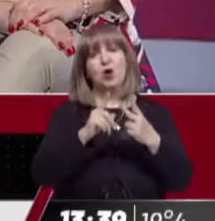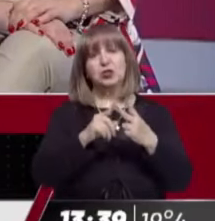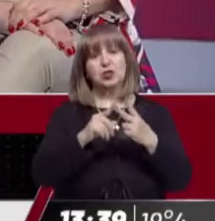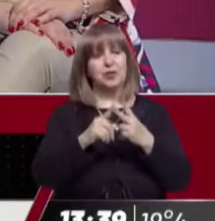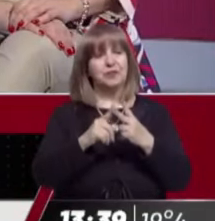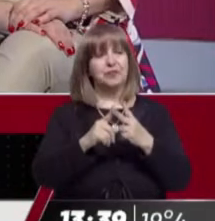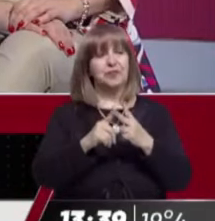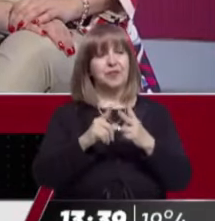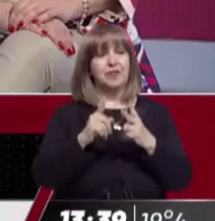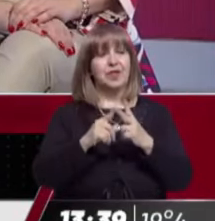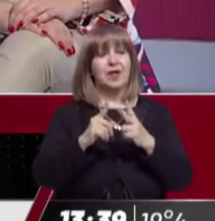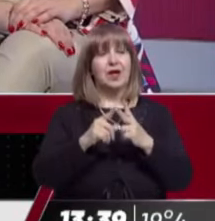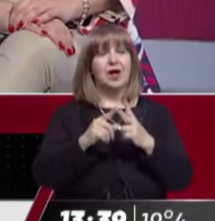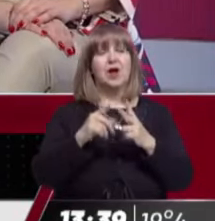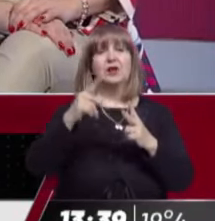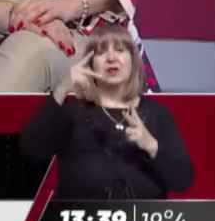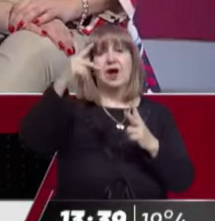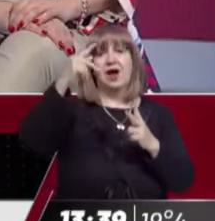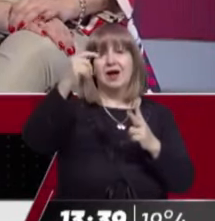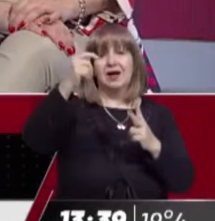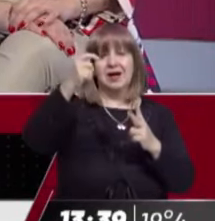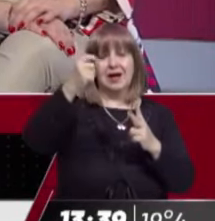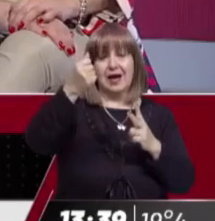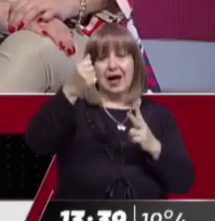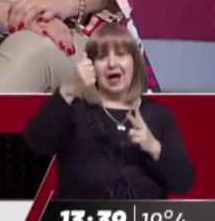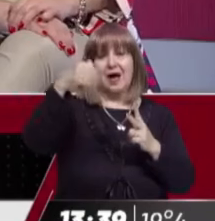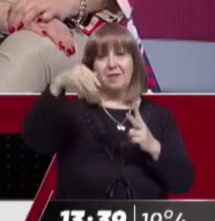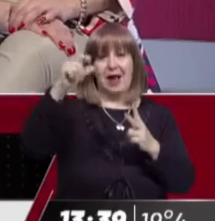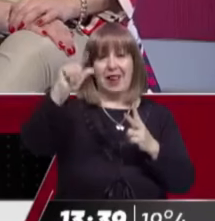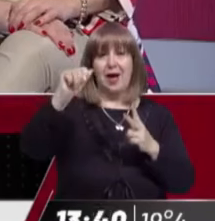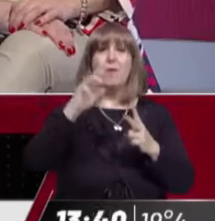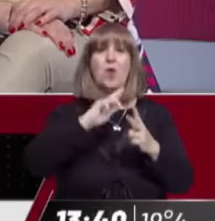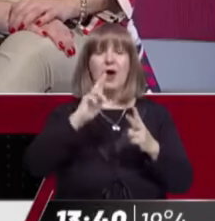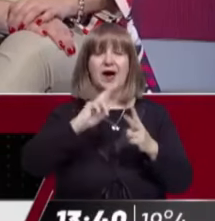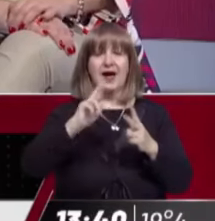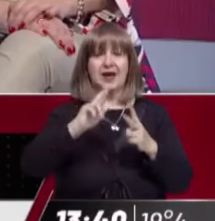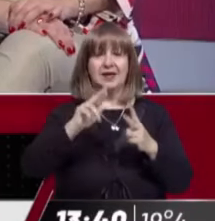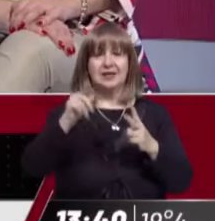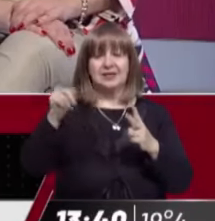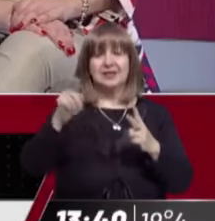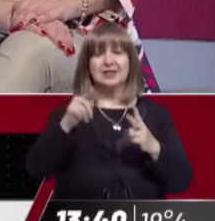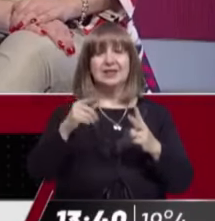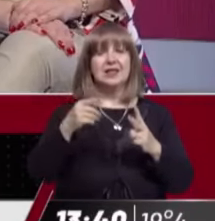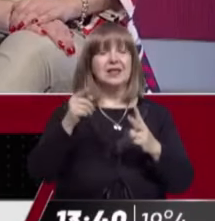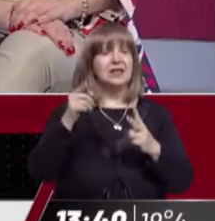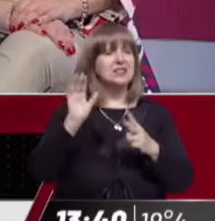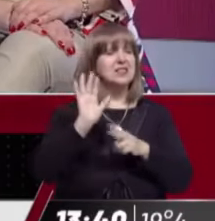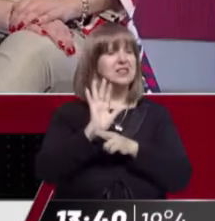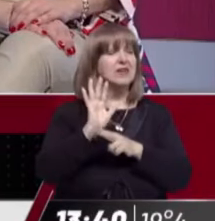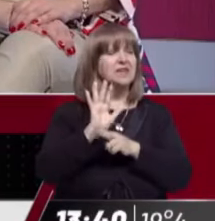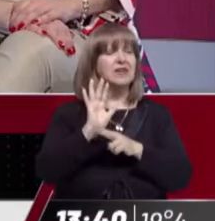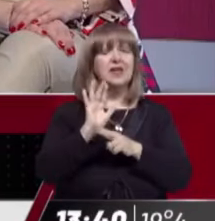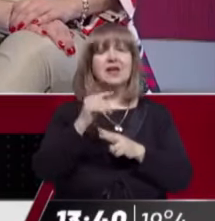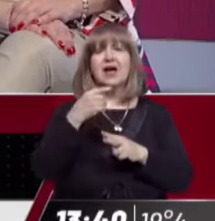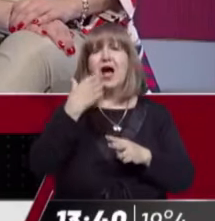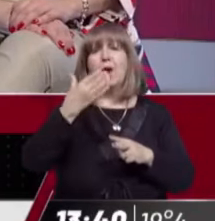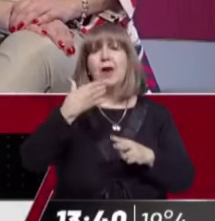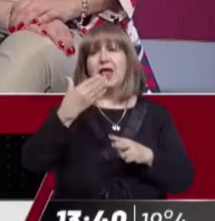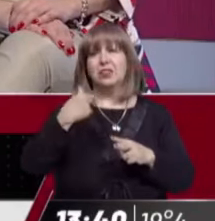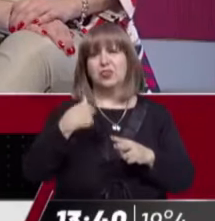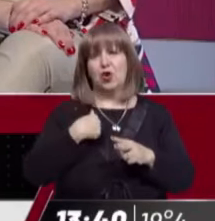de Harris. El libro de Kamala Harris, que se llama I Am Speaking, esto significa estoy